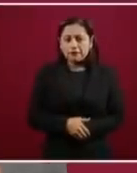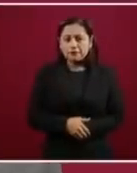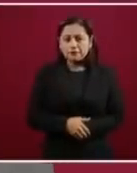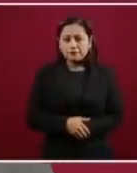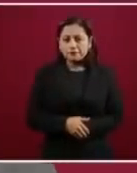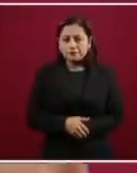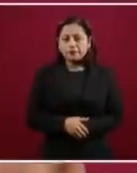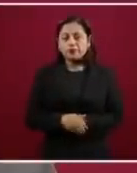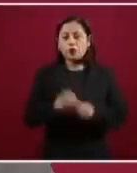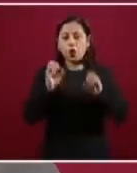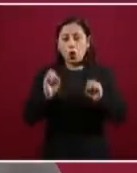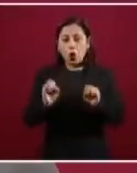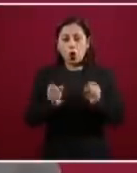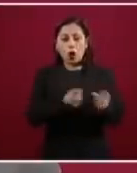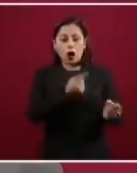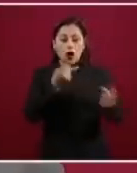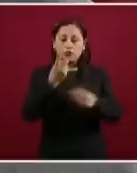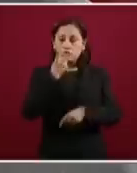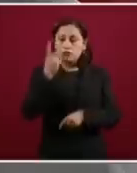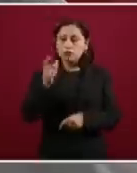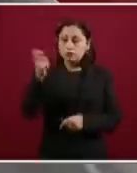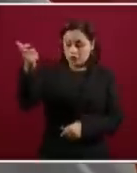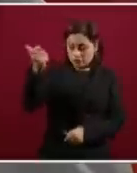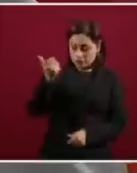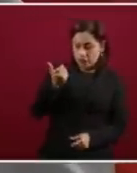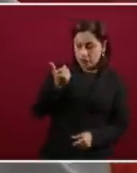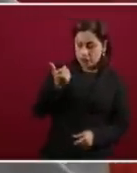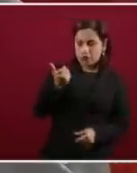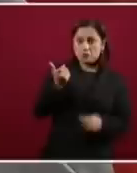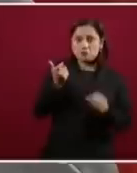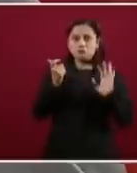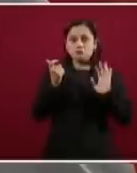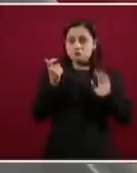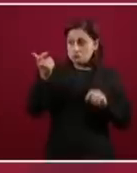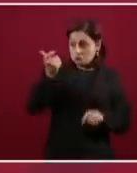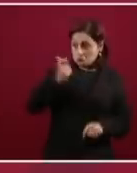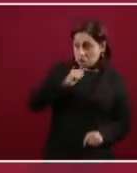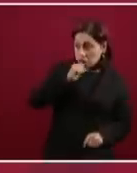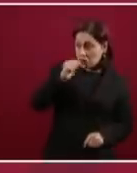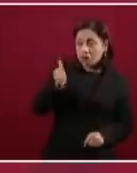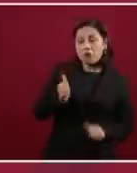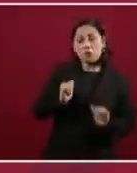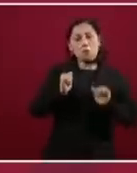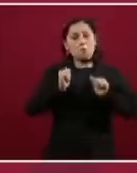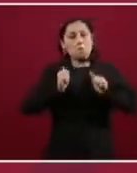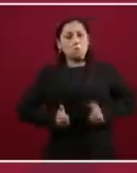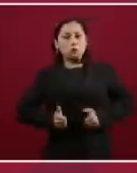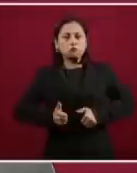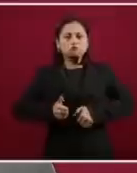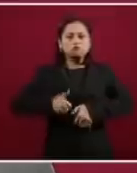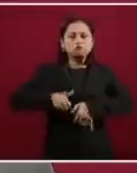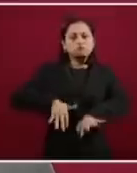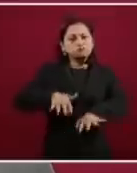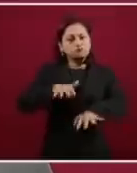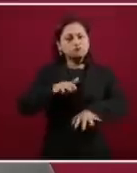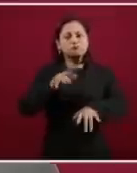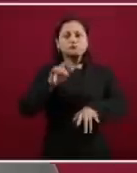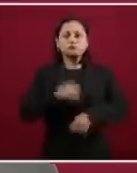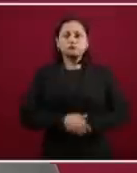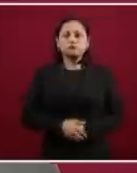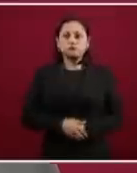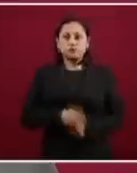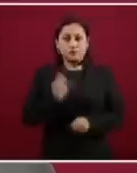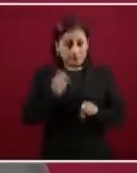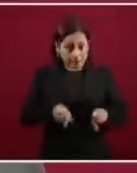si no nos das, aquí nos quedamos, pues ahí se quedan. Es también lo que está sucediendo ahora en